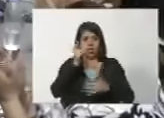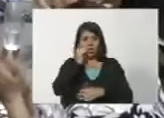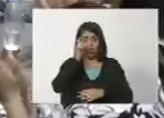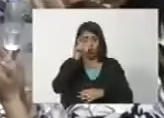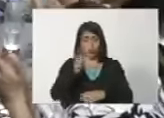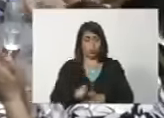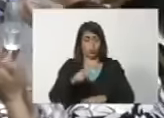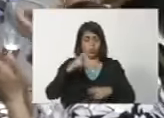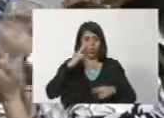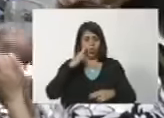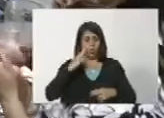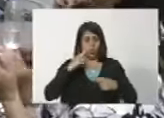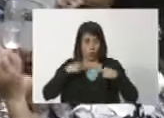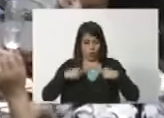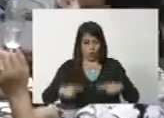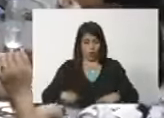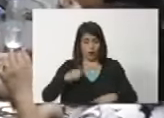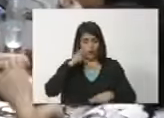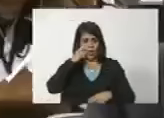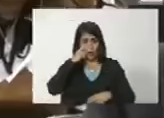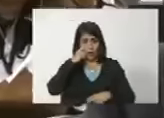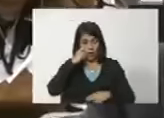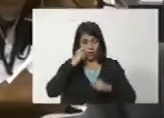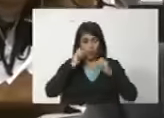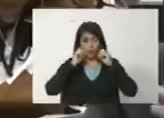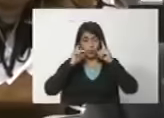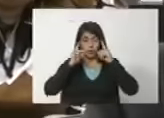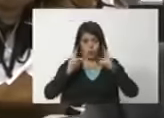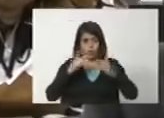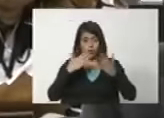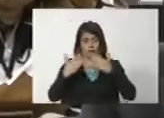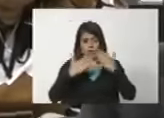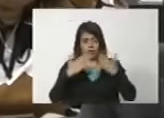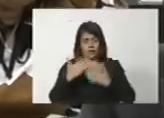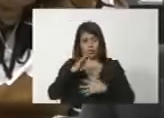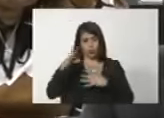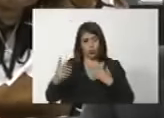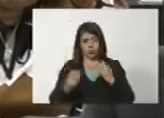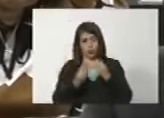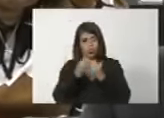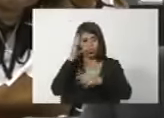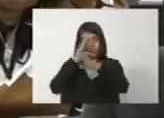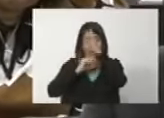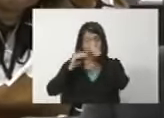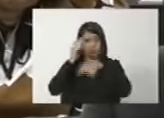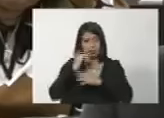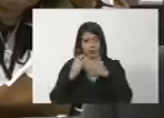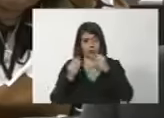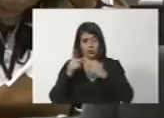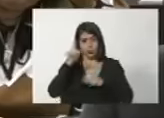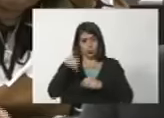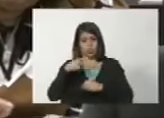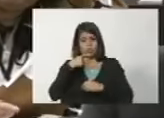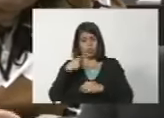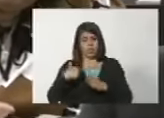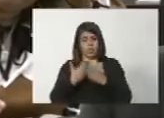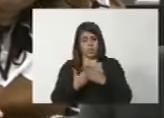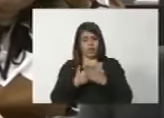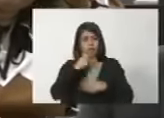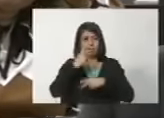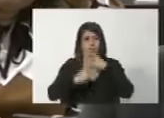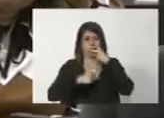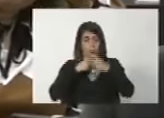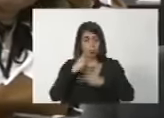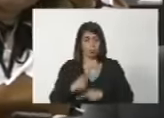hombre humano que además lo que tuvimos la oportunidad de compartir con él, pues aprendimos muchísimo, incluso hasta de